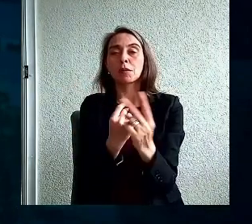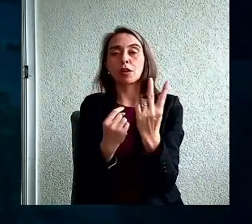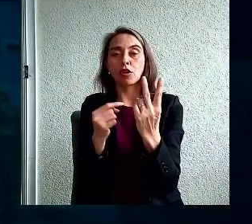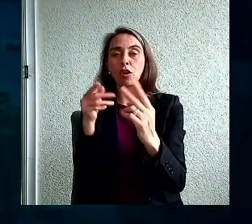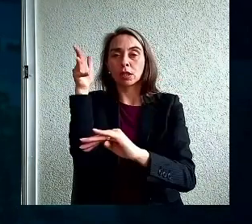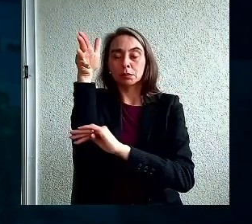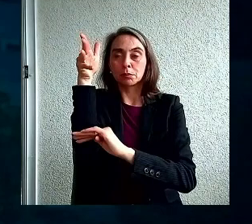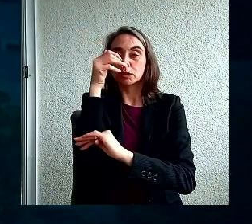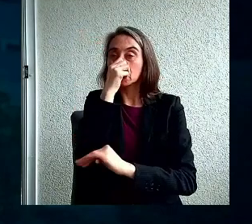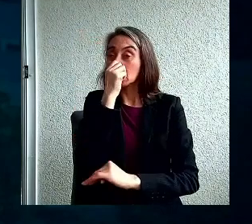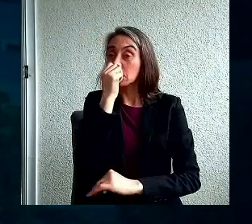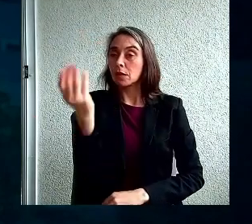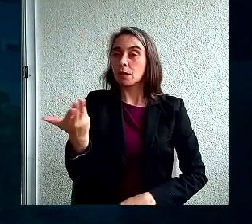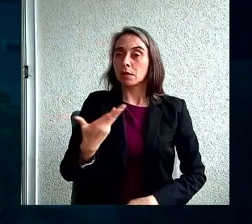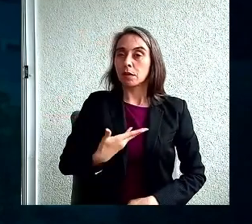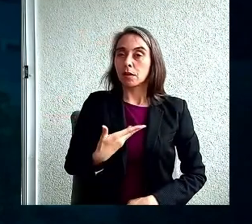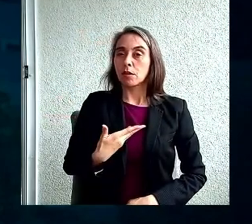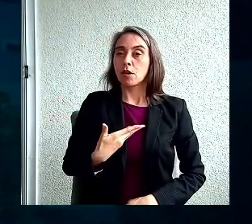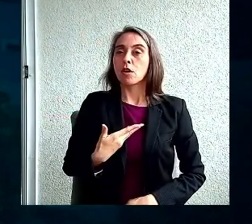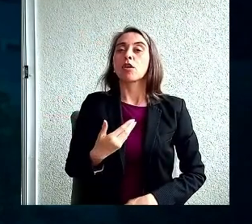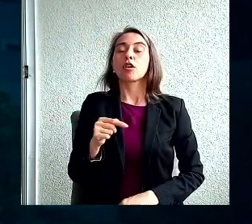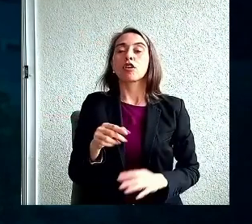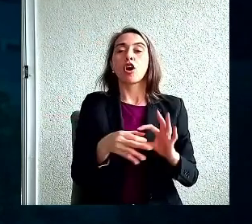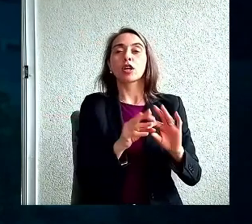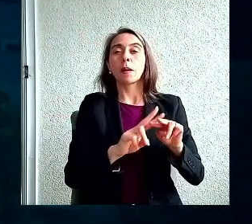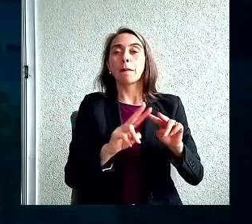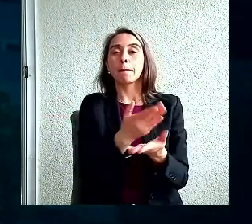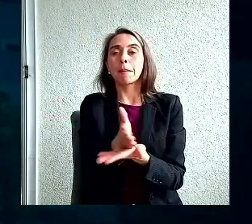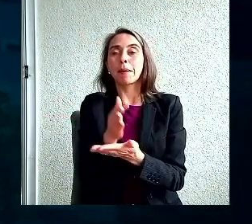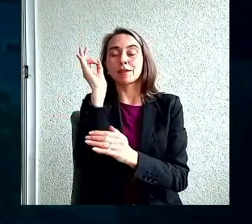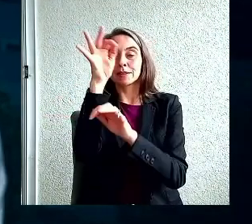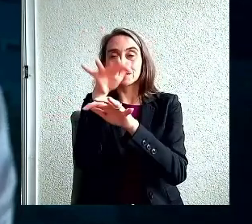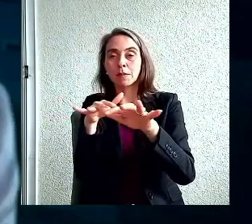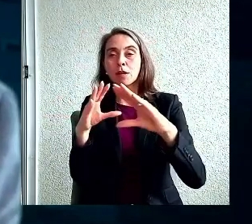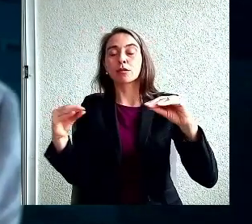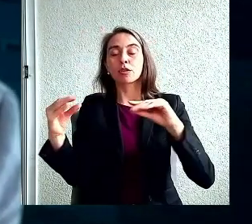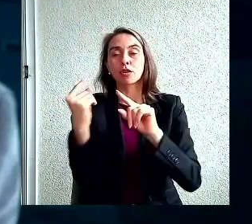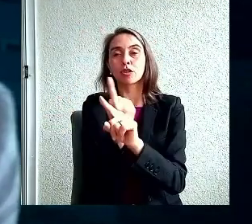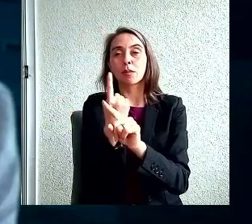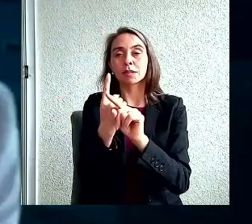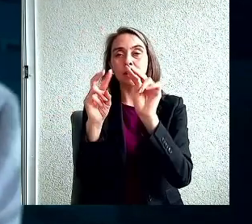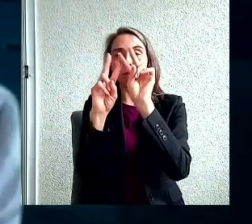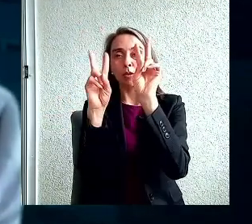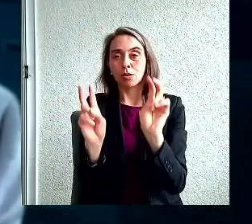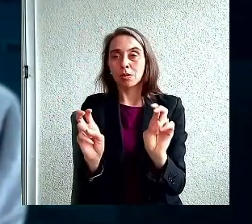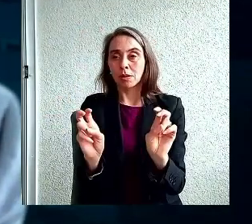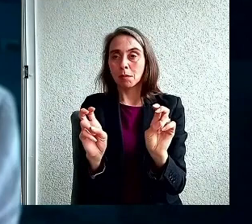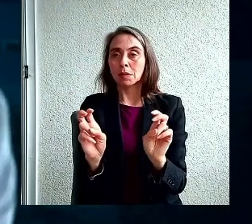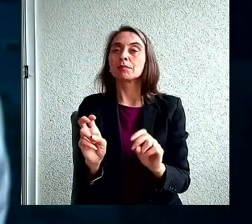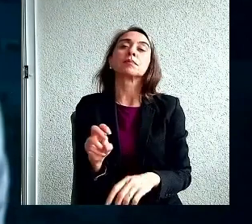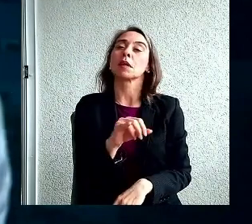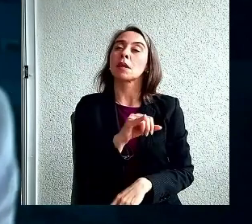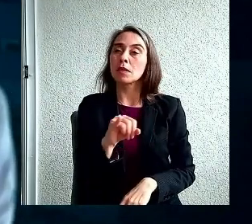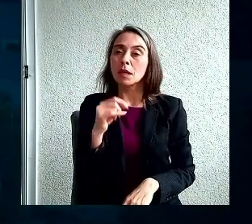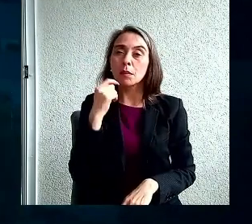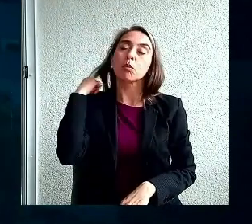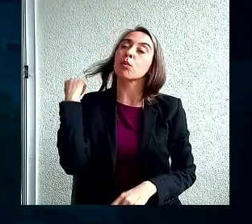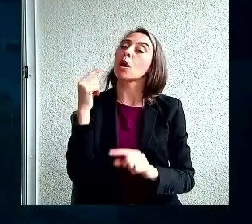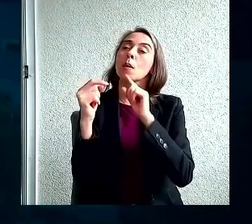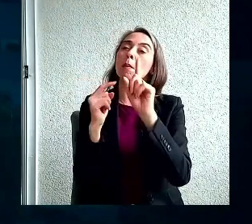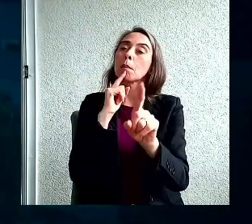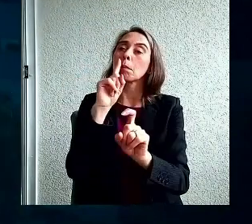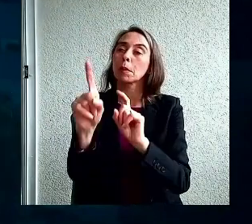temas. Después vamos a tener la ronda de preguntas, pero quisiera hablar primero con Angélica una consulta. Parece ser